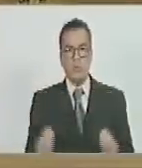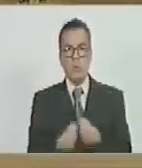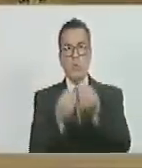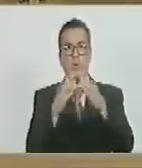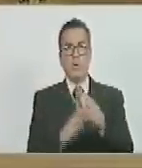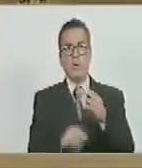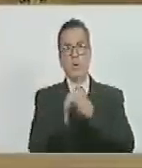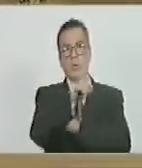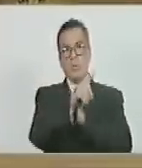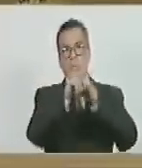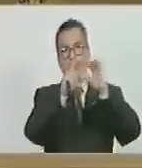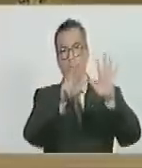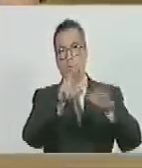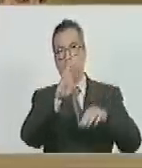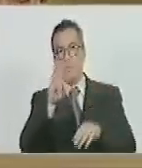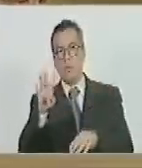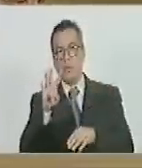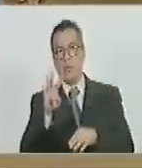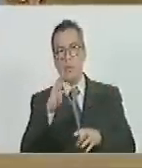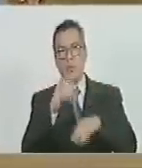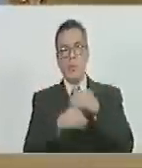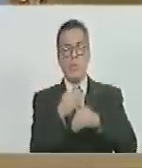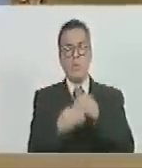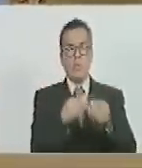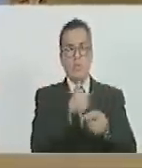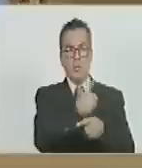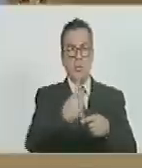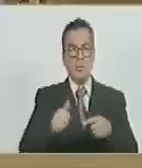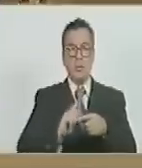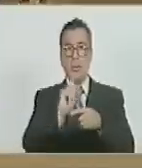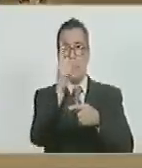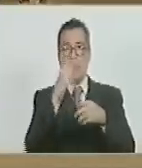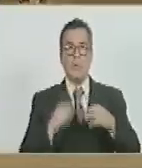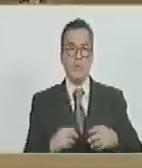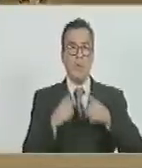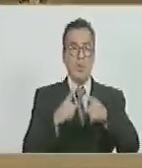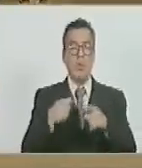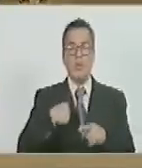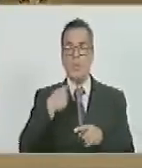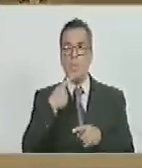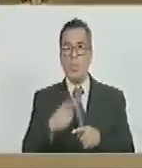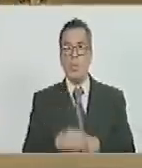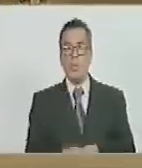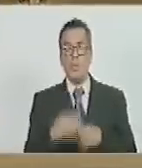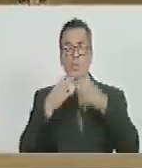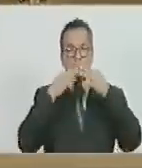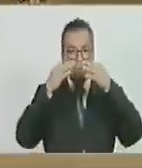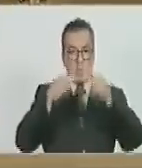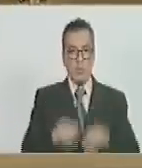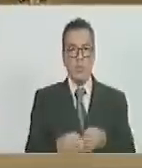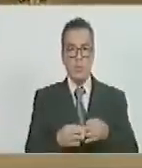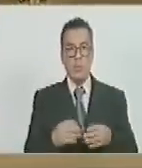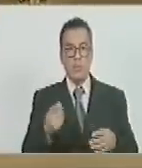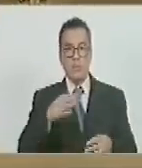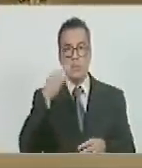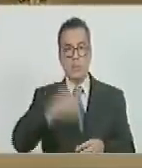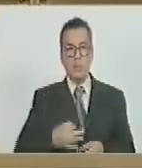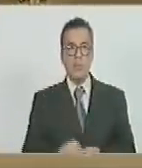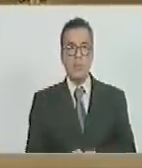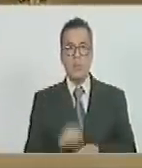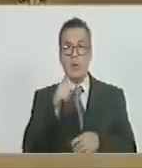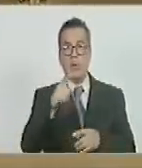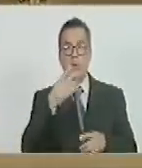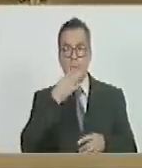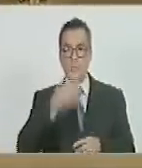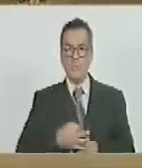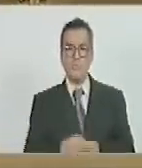los 184 que se postularon la primera vez, indican sin duda alguna una